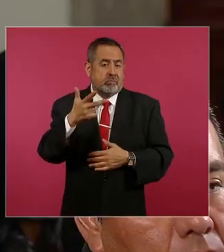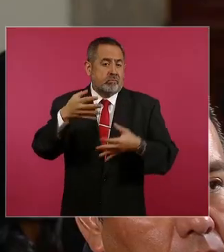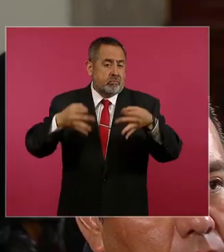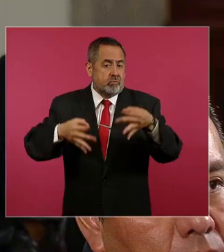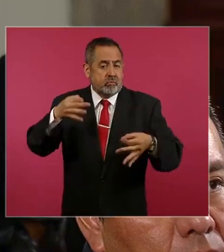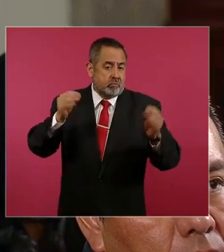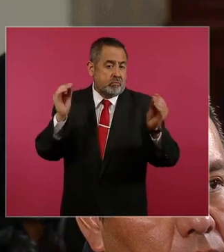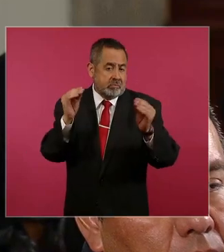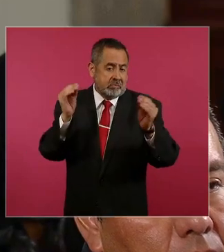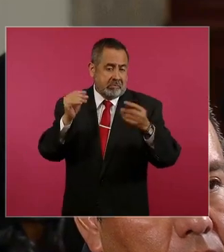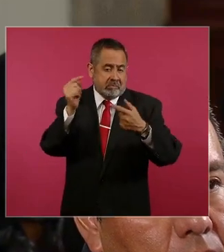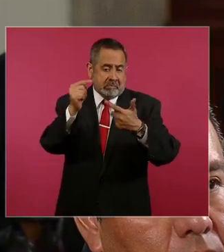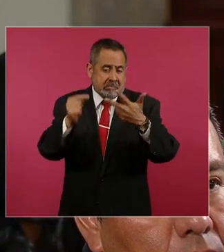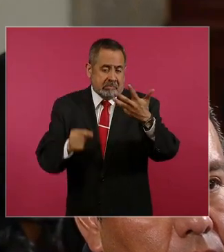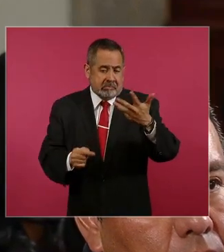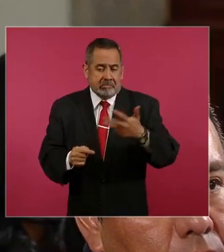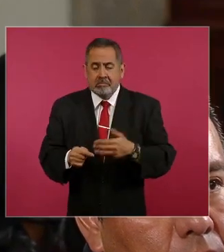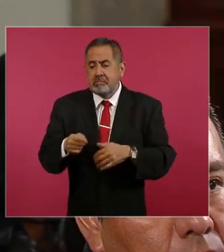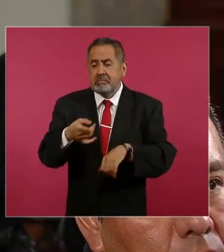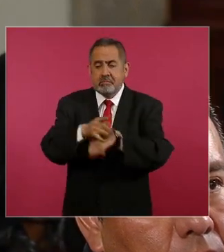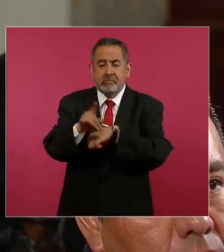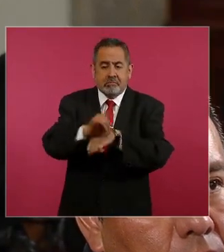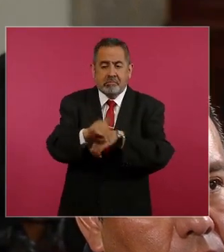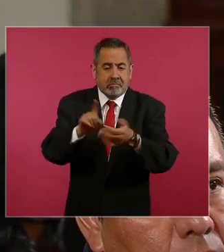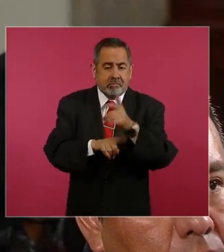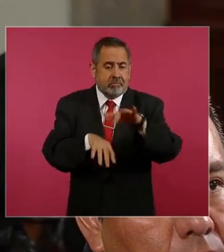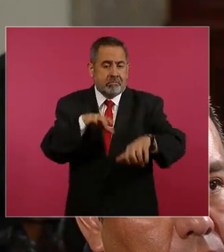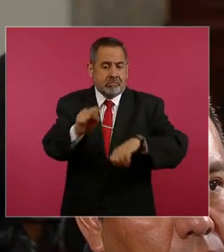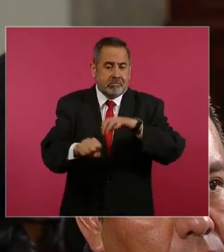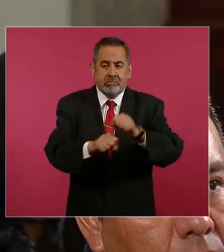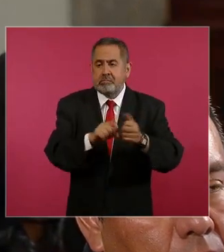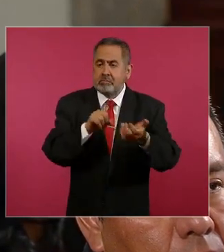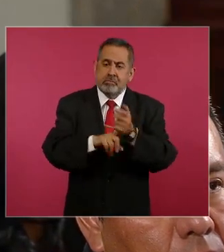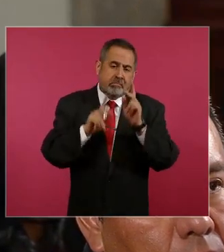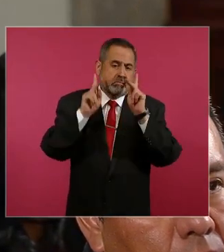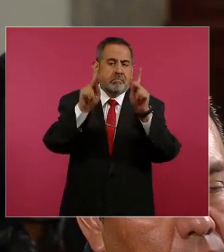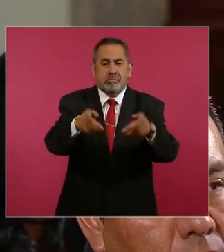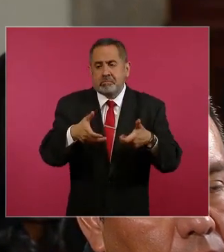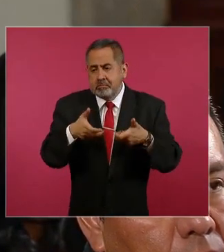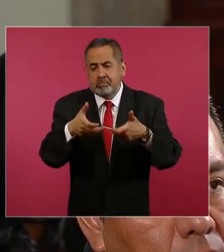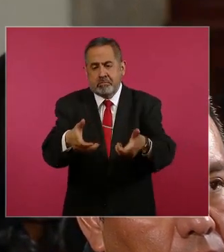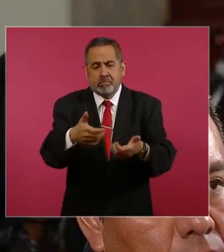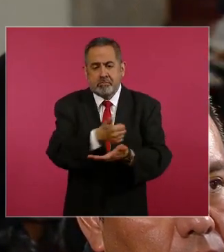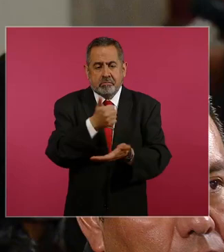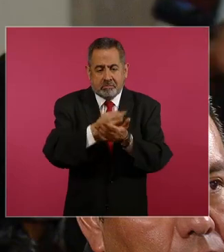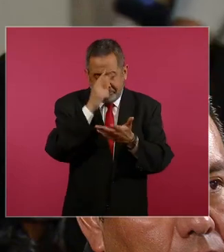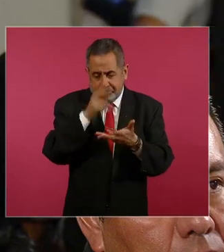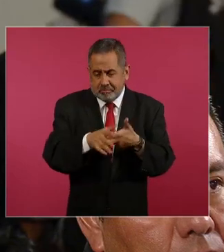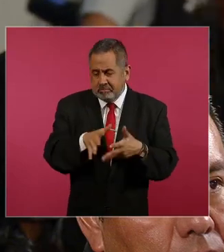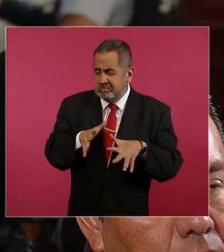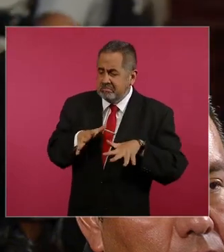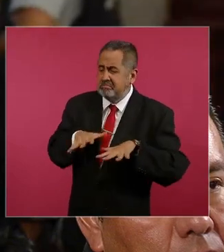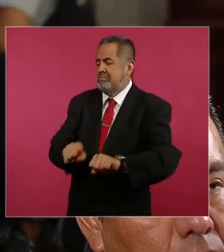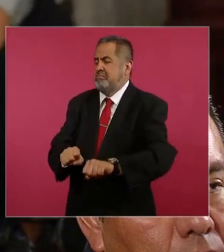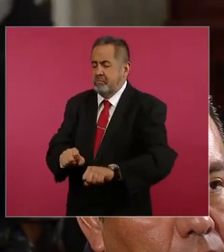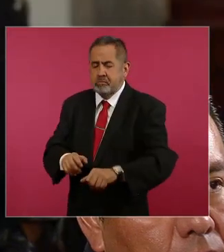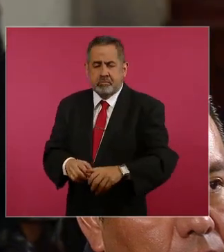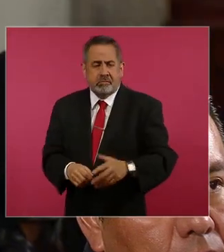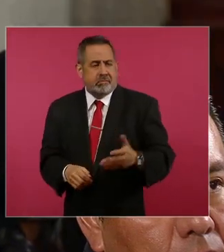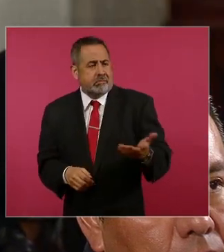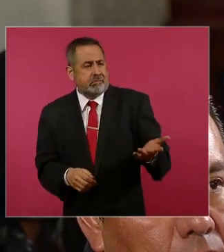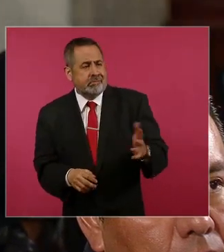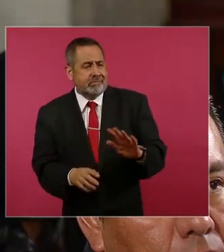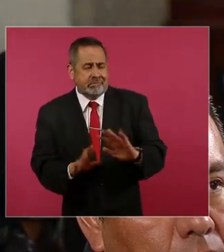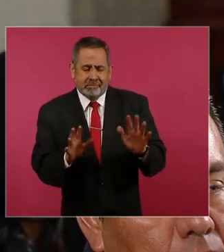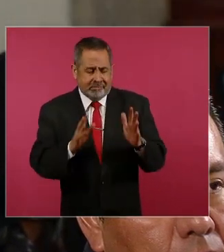mejor que son predios irregulares que están ocupados incluso por puentes, caminos de la Ciudad de México, pero ya con eso que